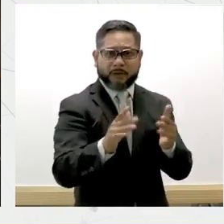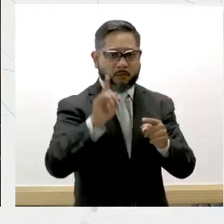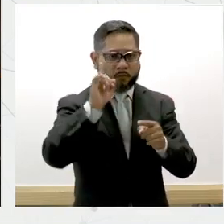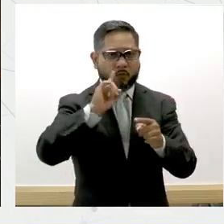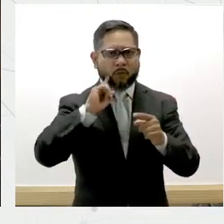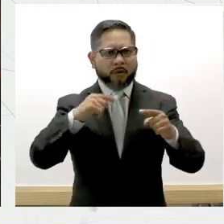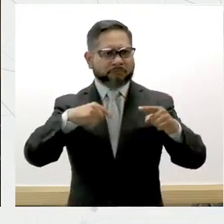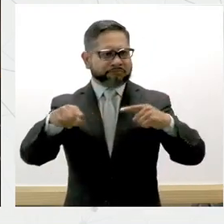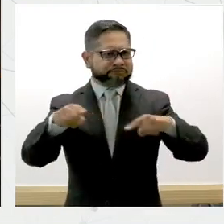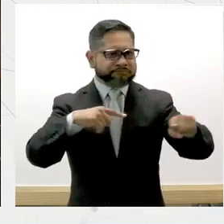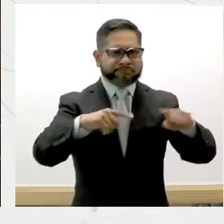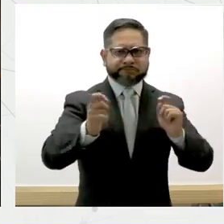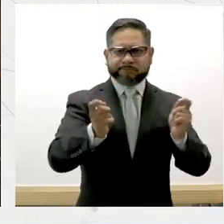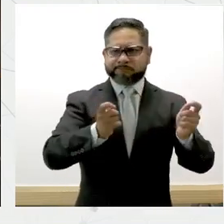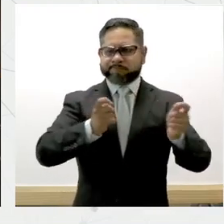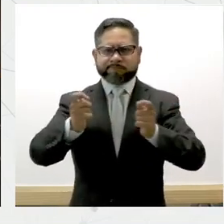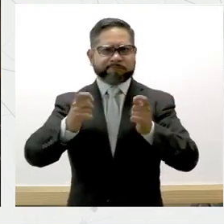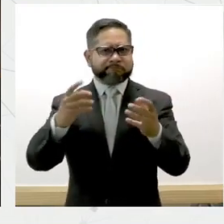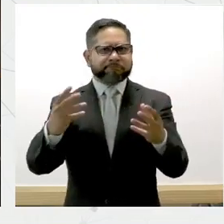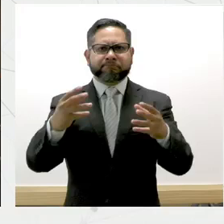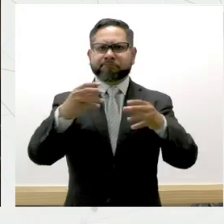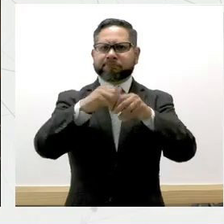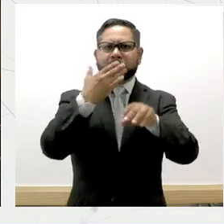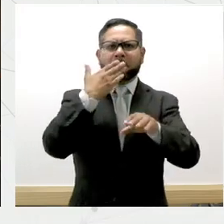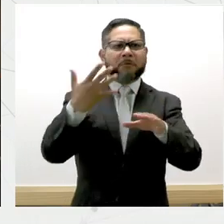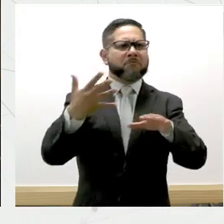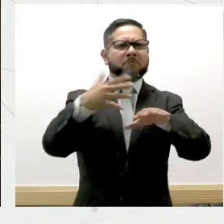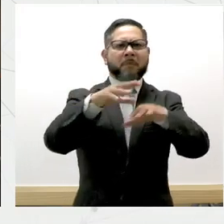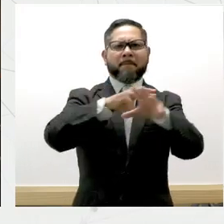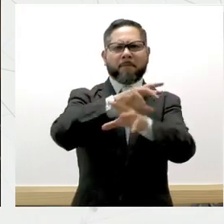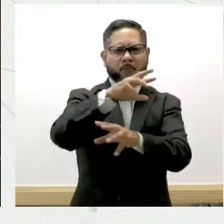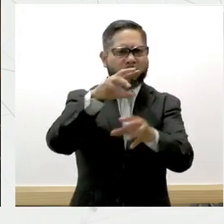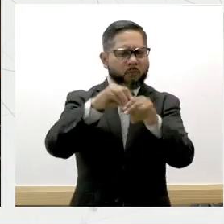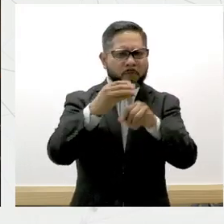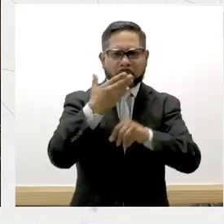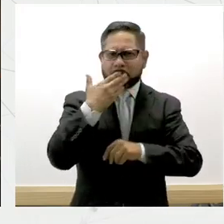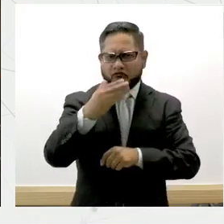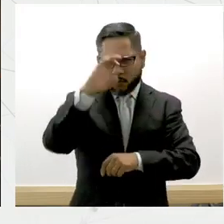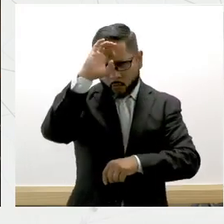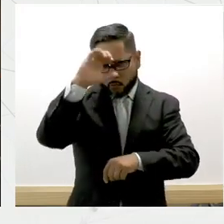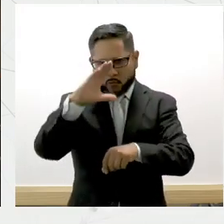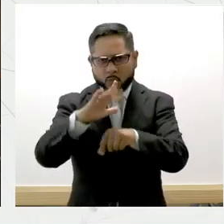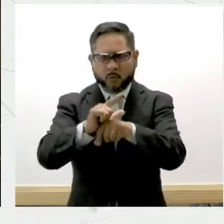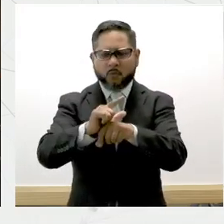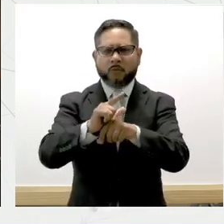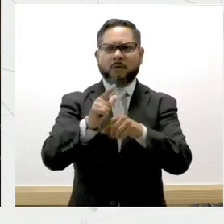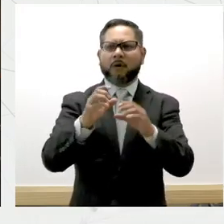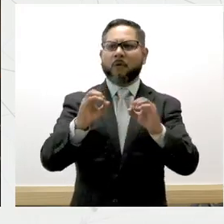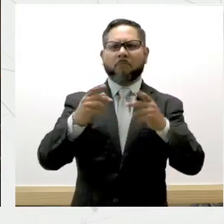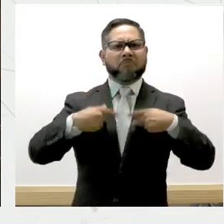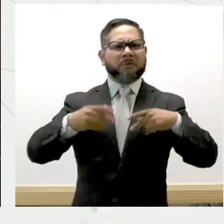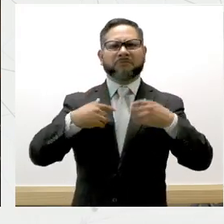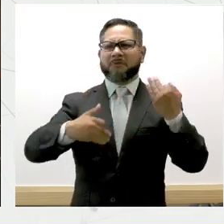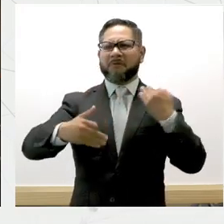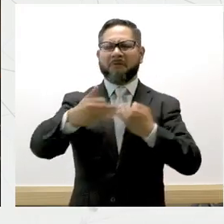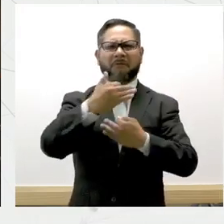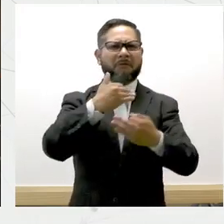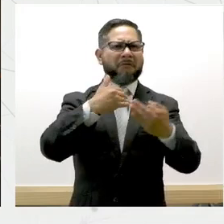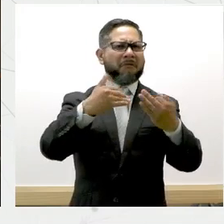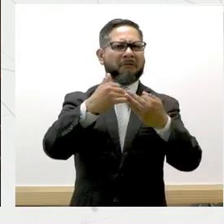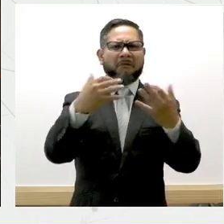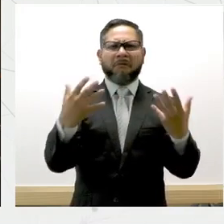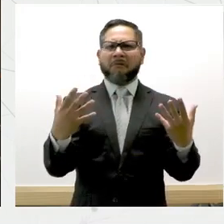rica, diversa, inclusiva de todas las personas, de todas las culturas, de todas las visiones de la sociedad, pero sobre todo